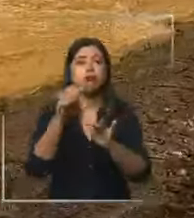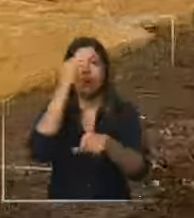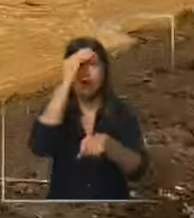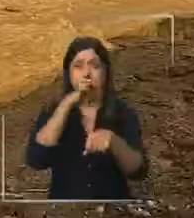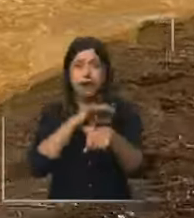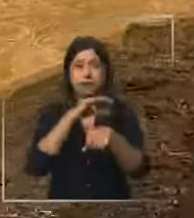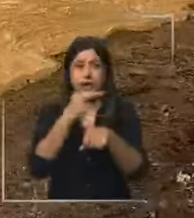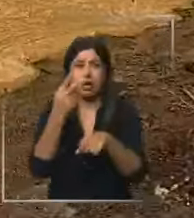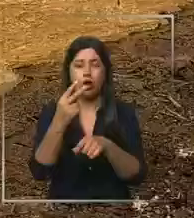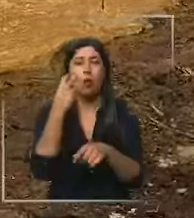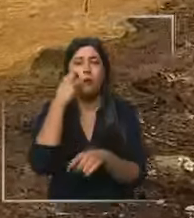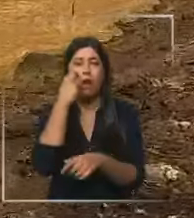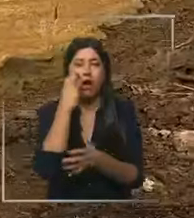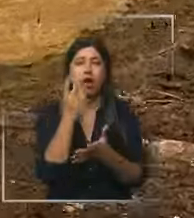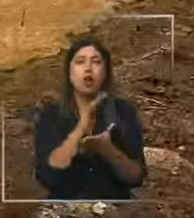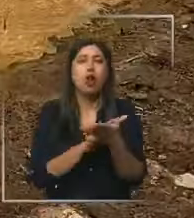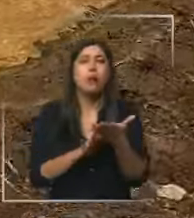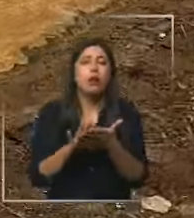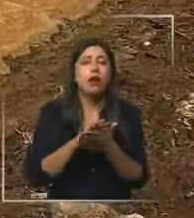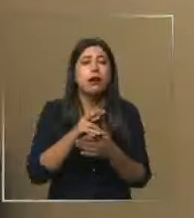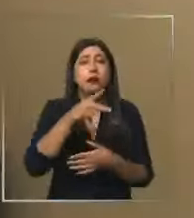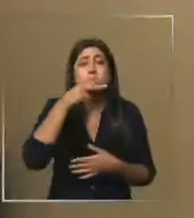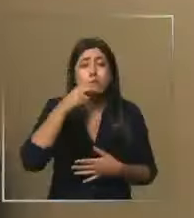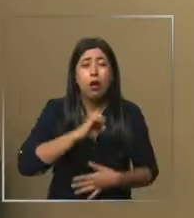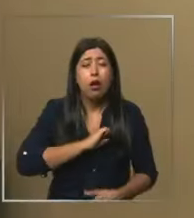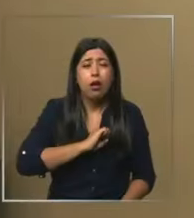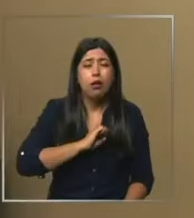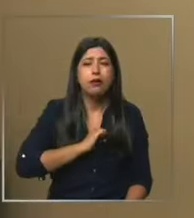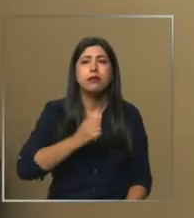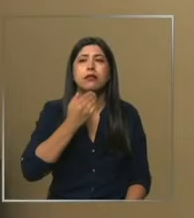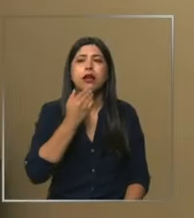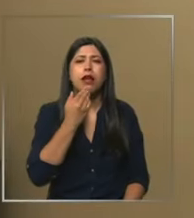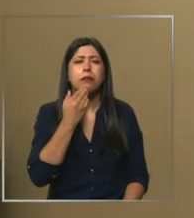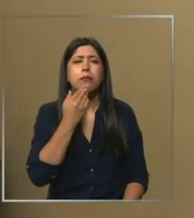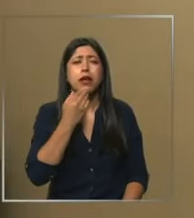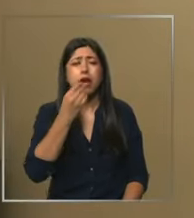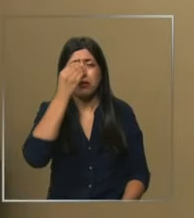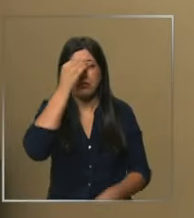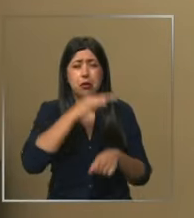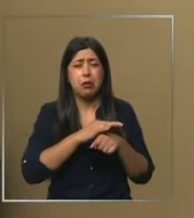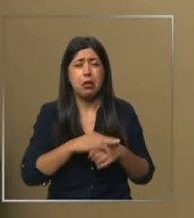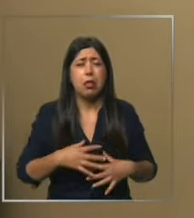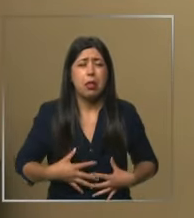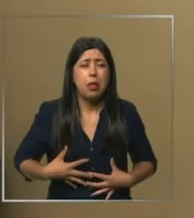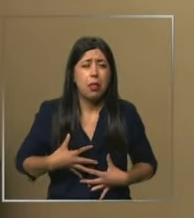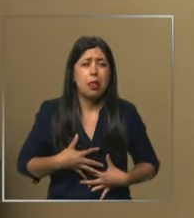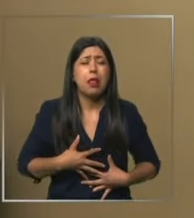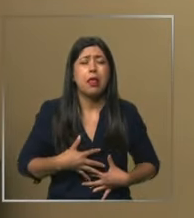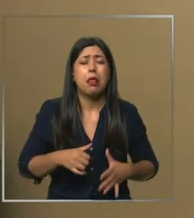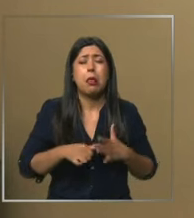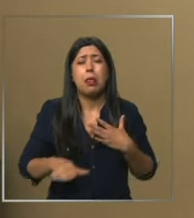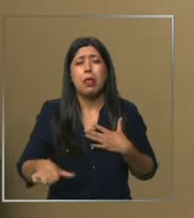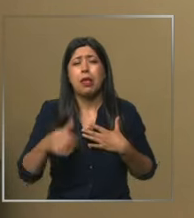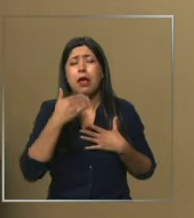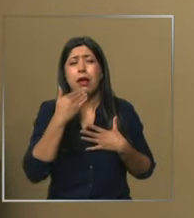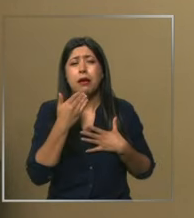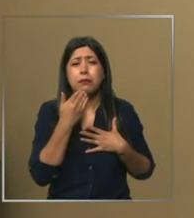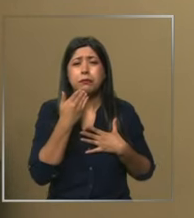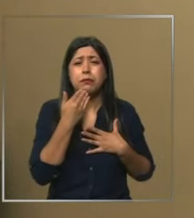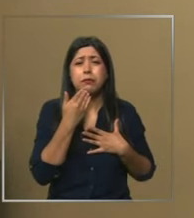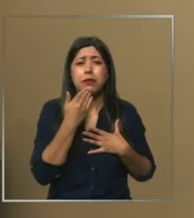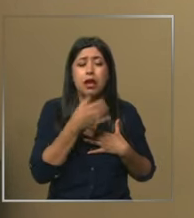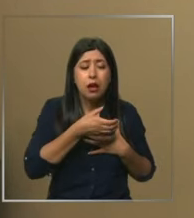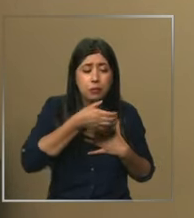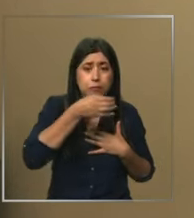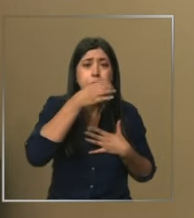humanos. Infecciones respiratorias, pero también infecciones digestivas si contaminan agua